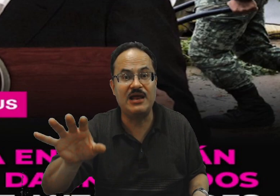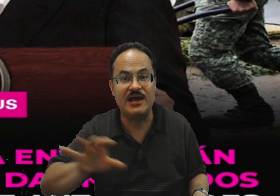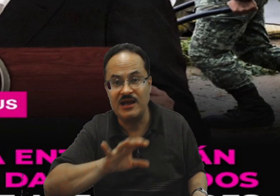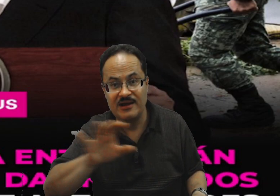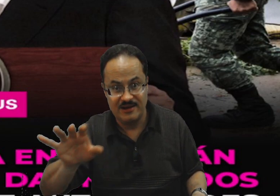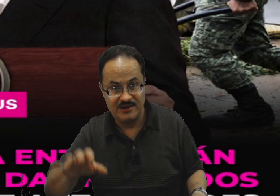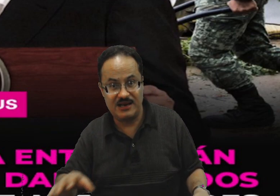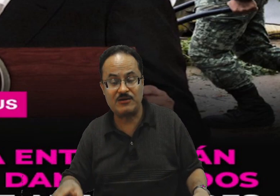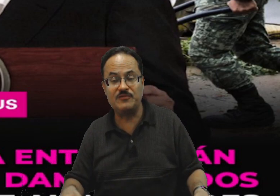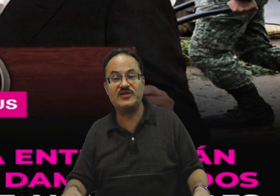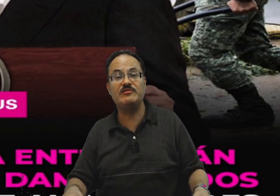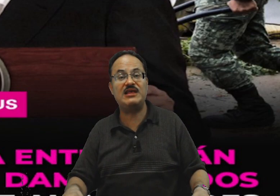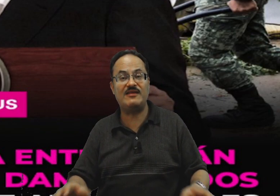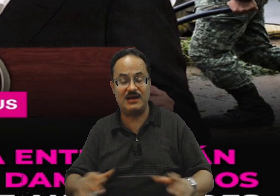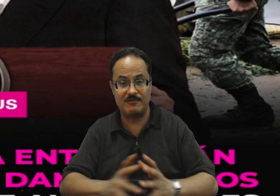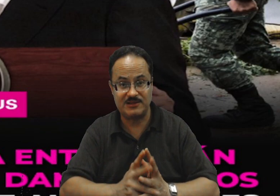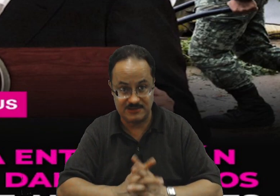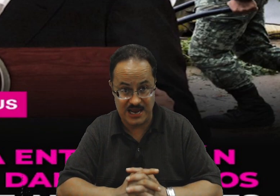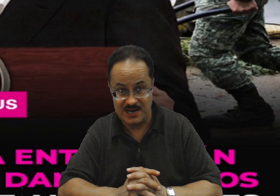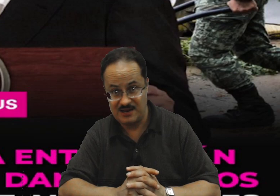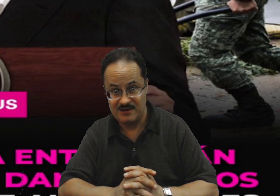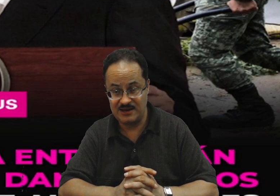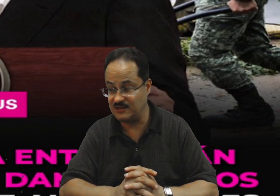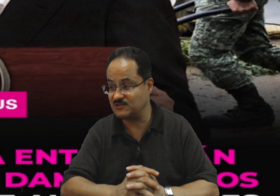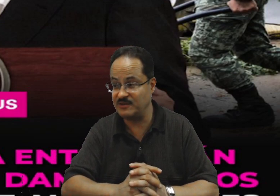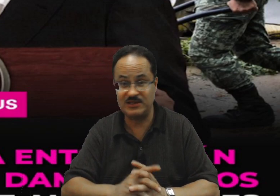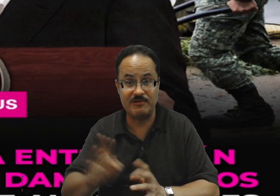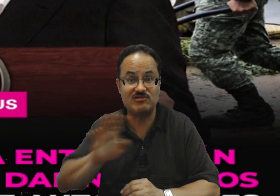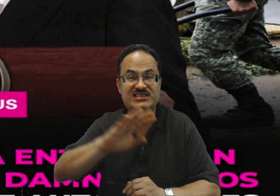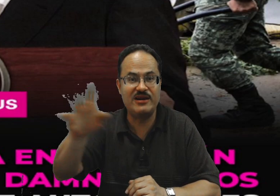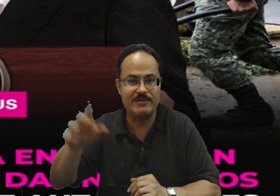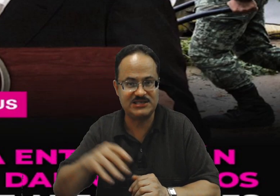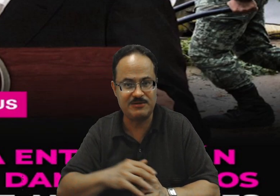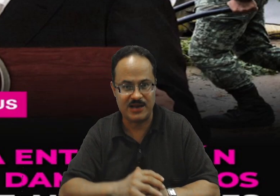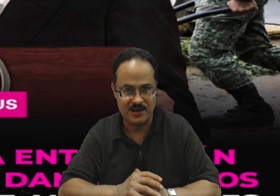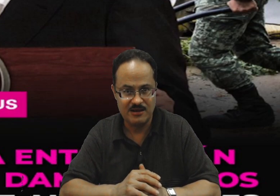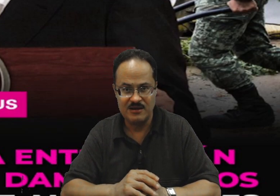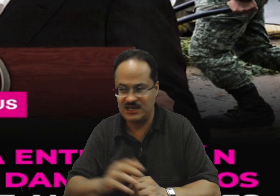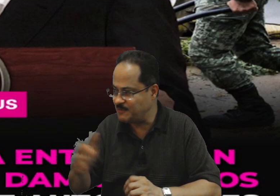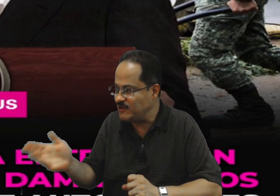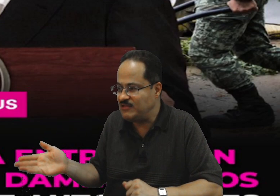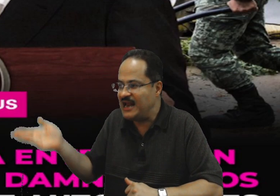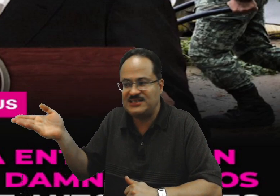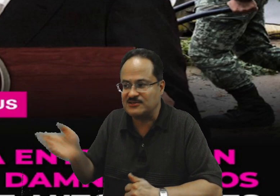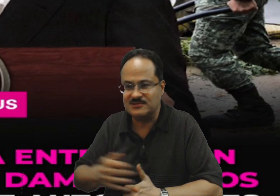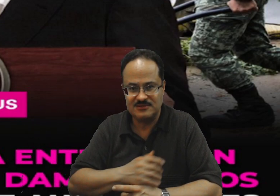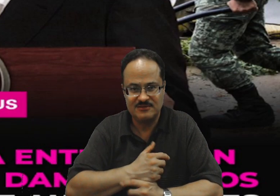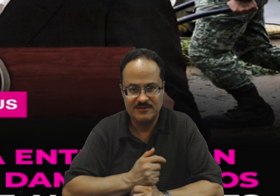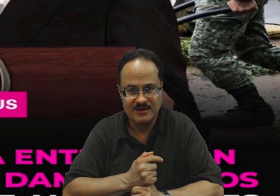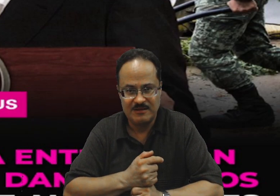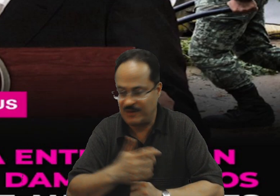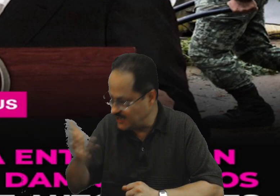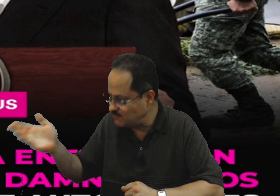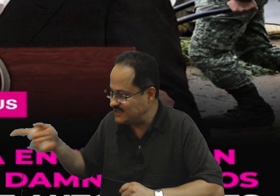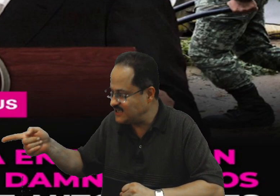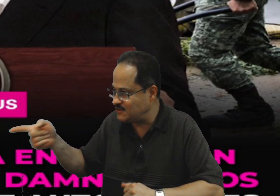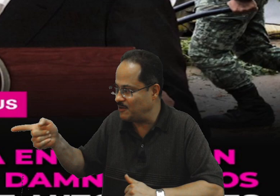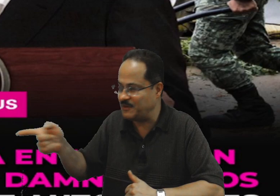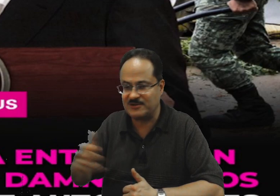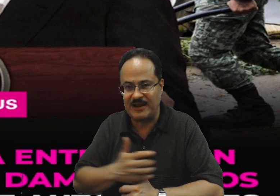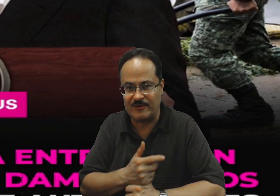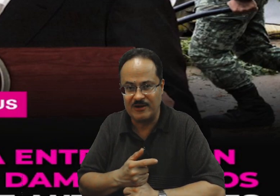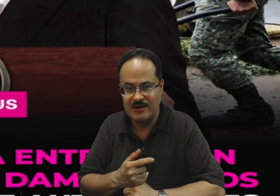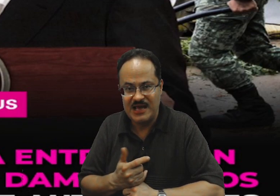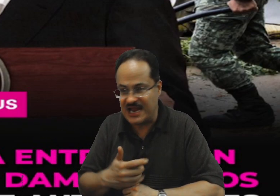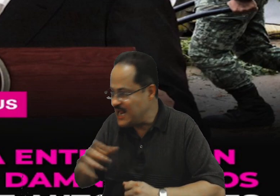Irreversible la continuidad de la 4t en el 2024 es Irreversible les va a ayudar esto para eso hace esto